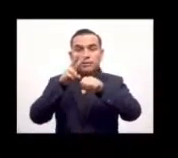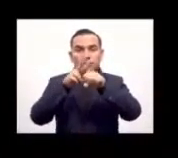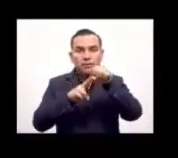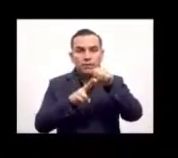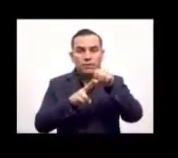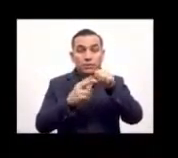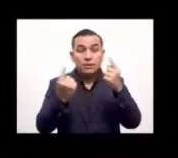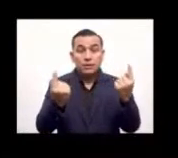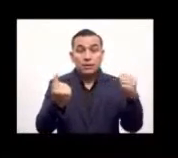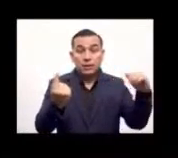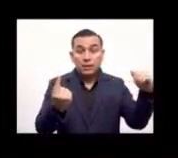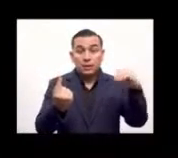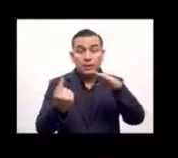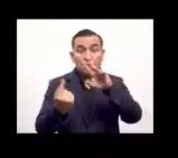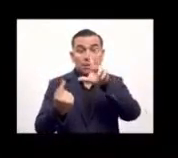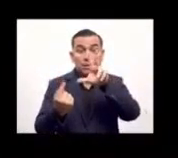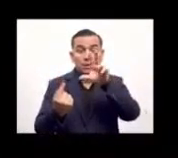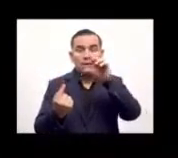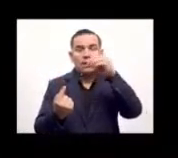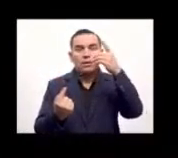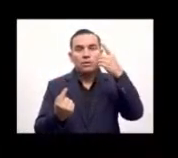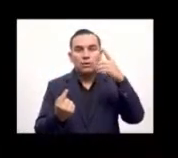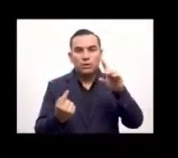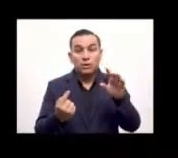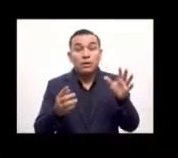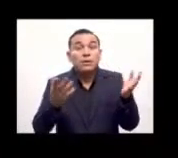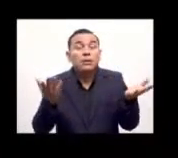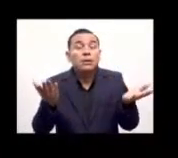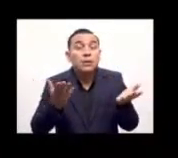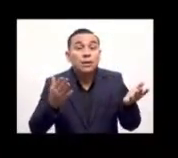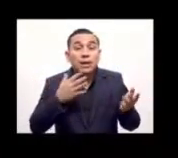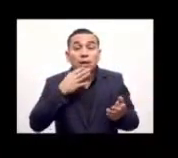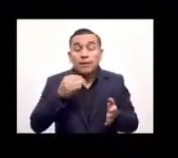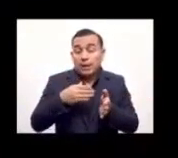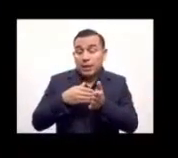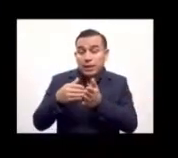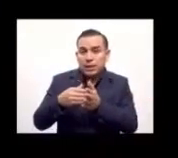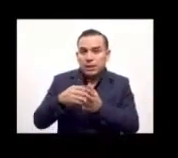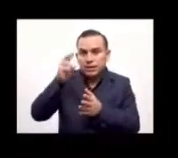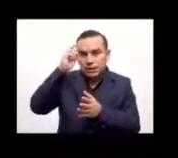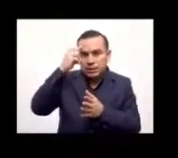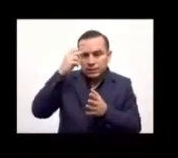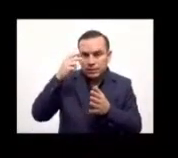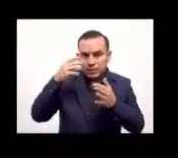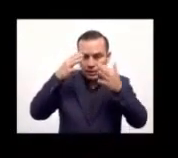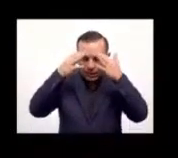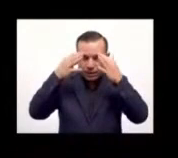sabes perfectamente el trabajo que implica detrás desarrollar y llegar a esto que se está prometiendo.